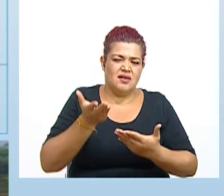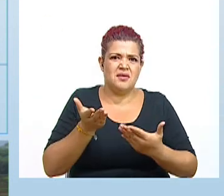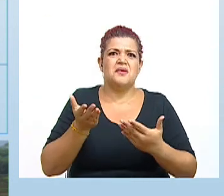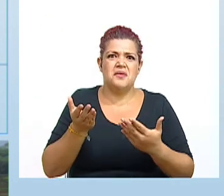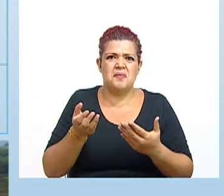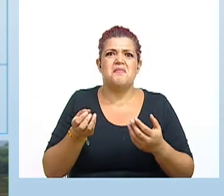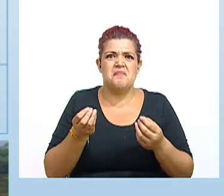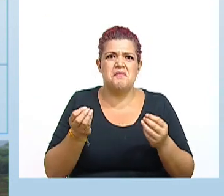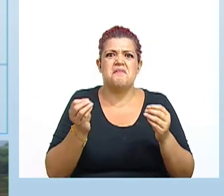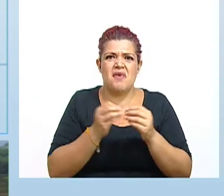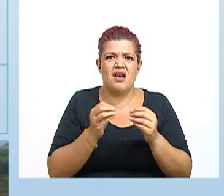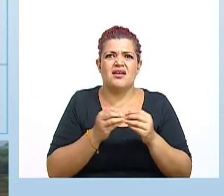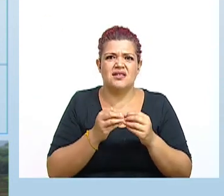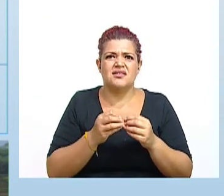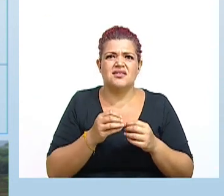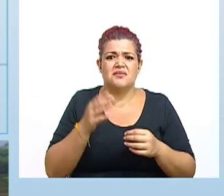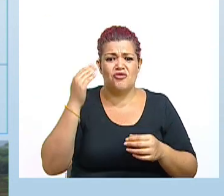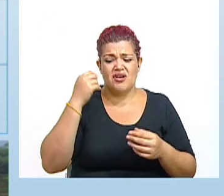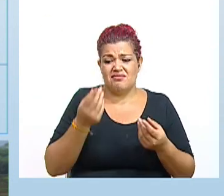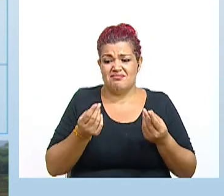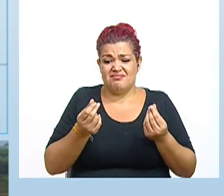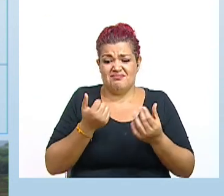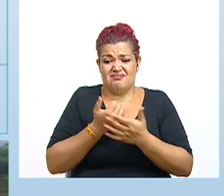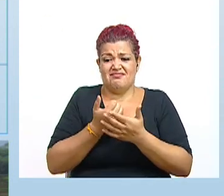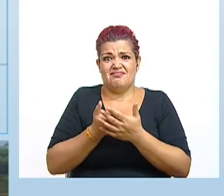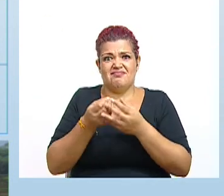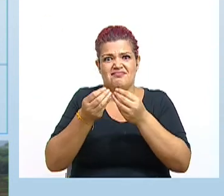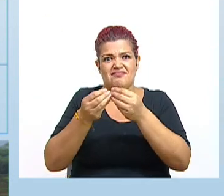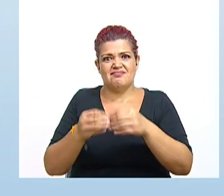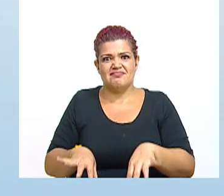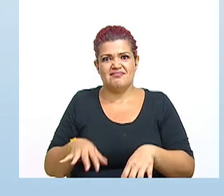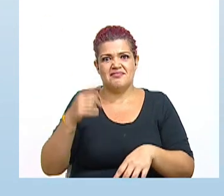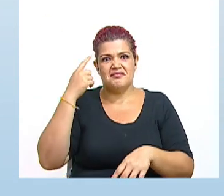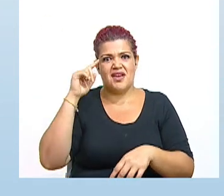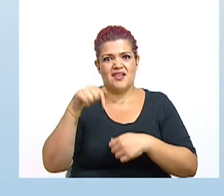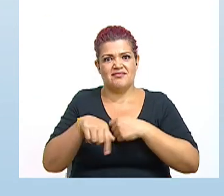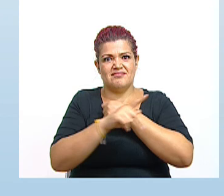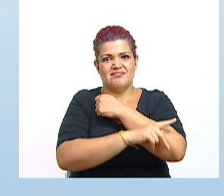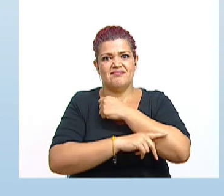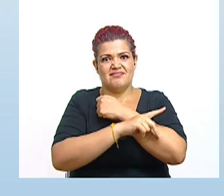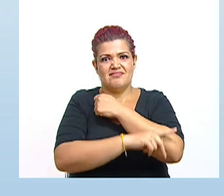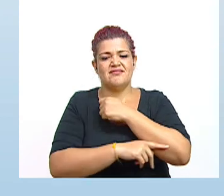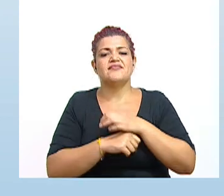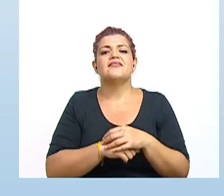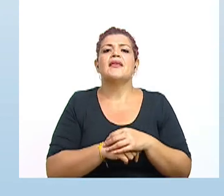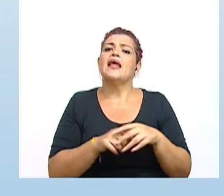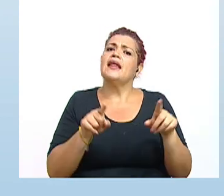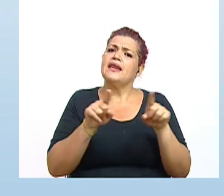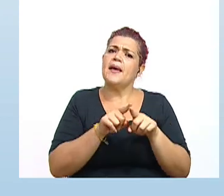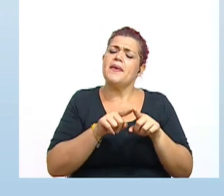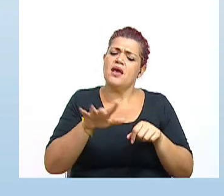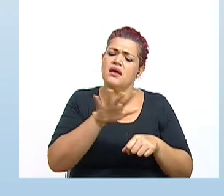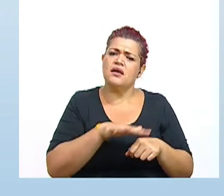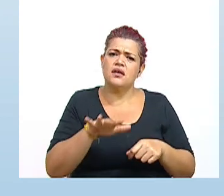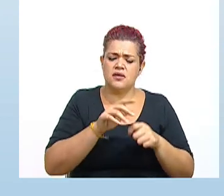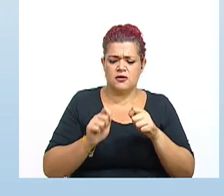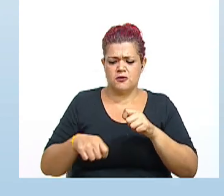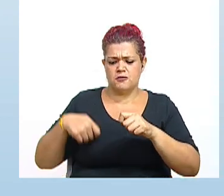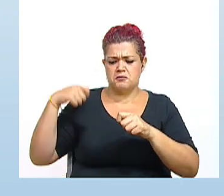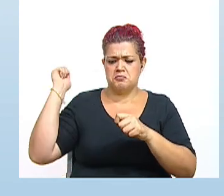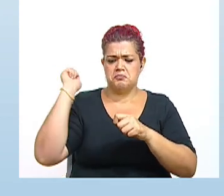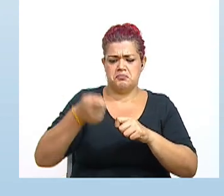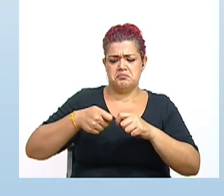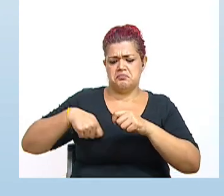la consecuente pérdida económica que esto significaría para el país. También en el área de la pesca habría